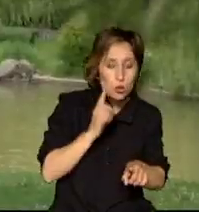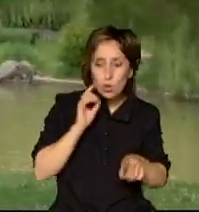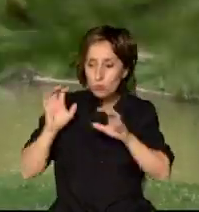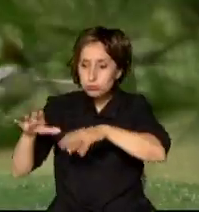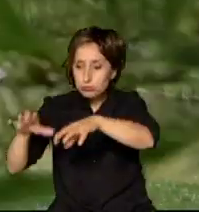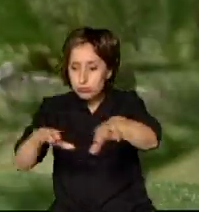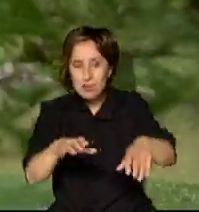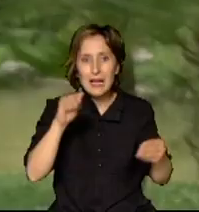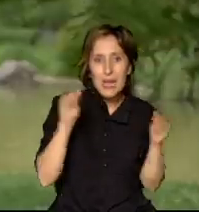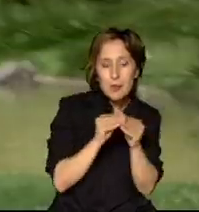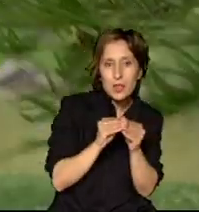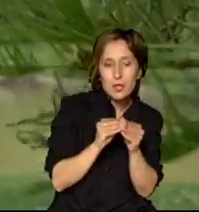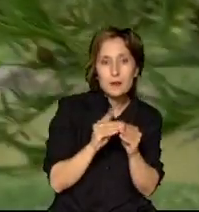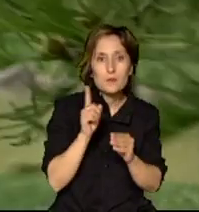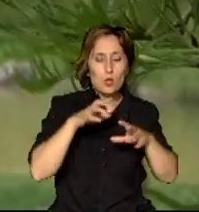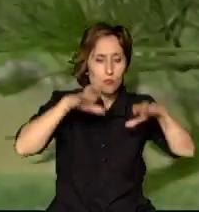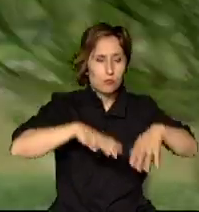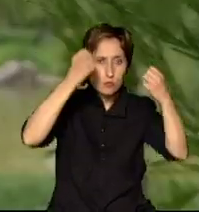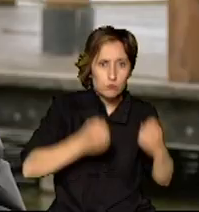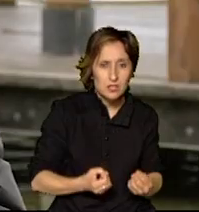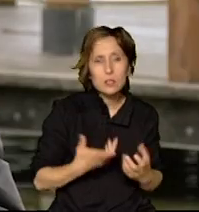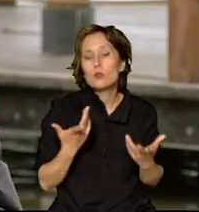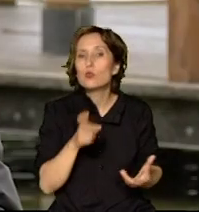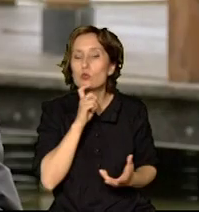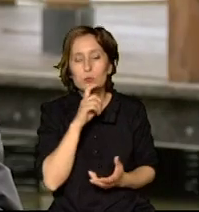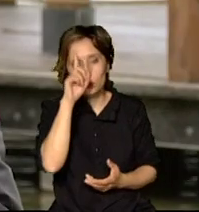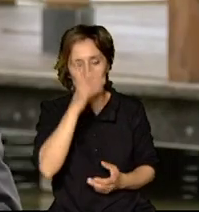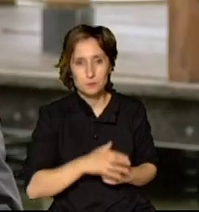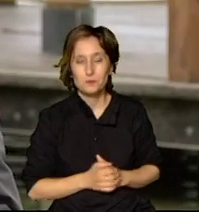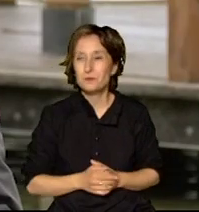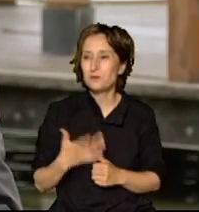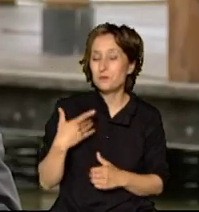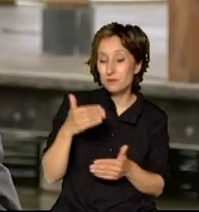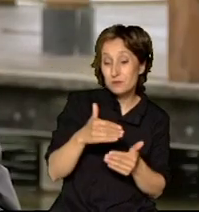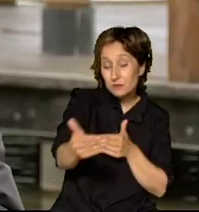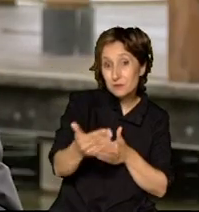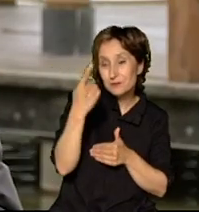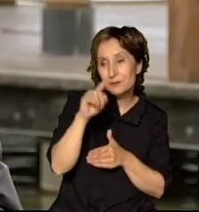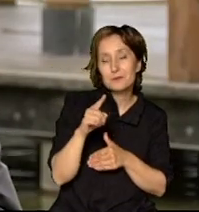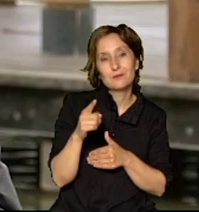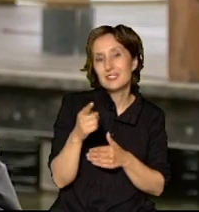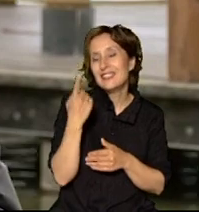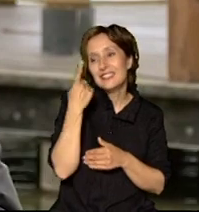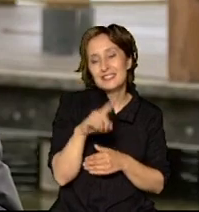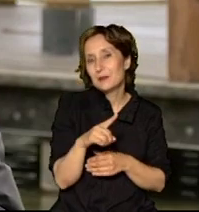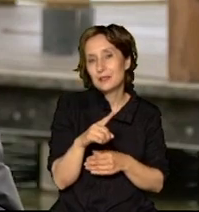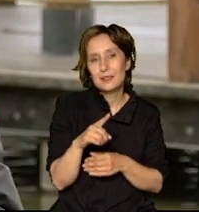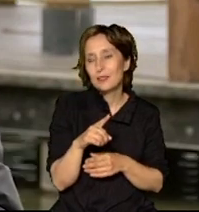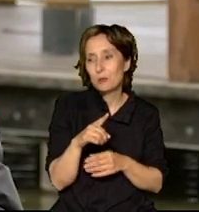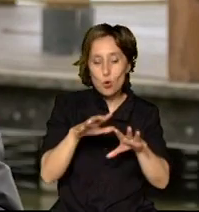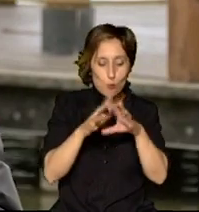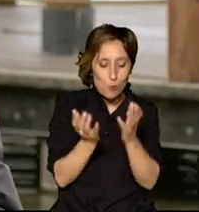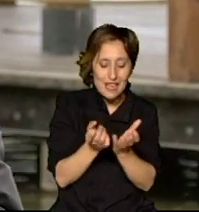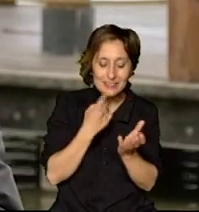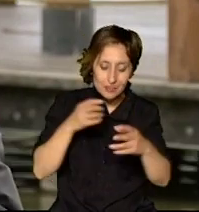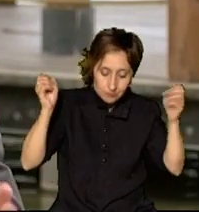si llueve a la vez, si llueve mucho de golpe. Y la previsión, yo sé que esto no es una cuestión de frotar una bola de